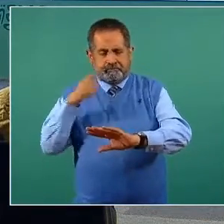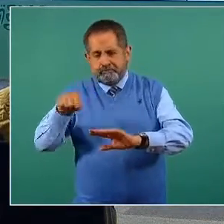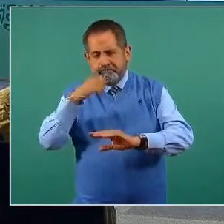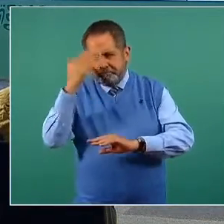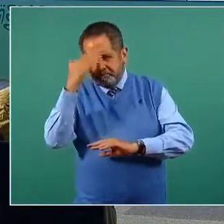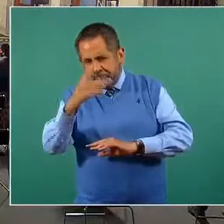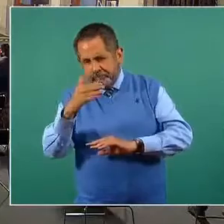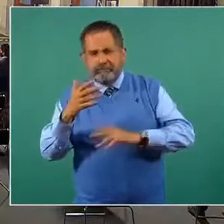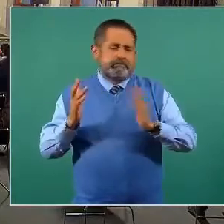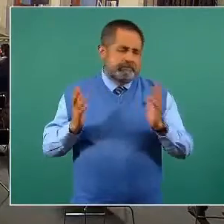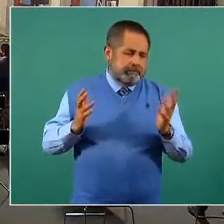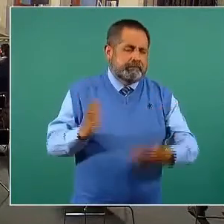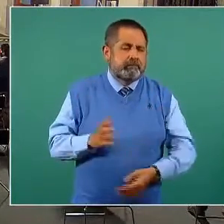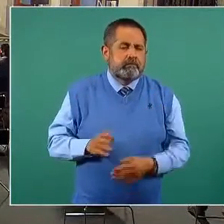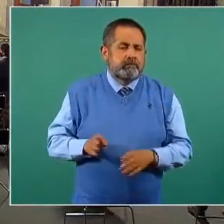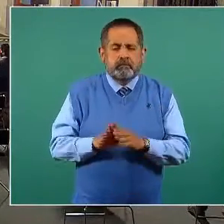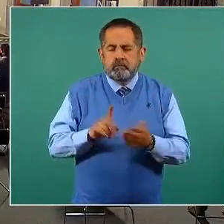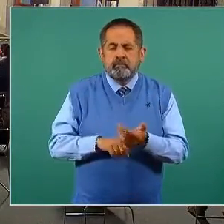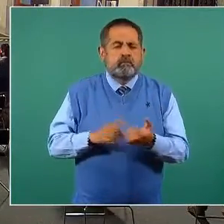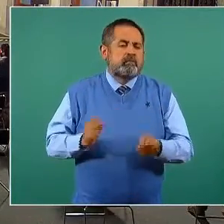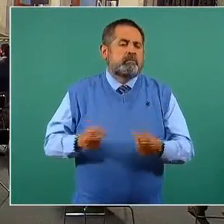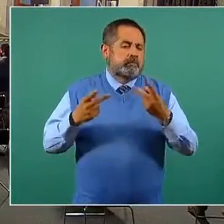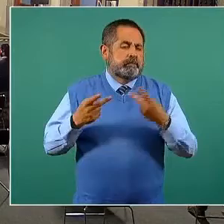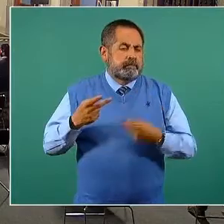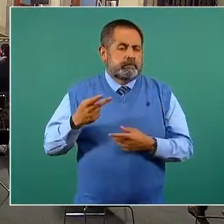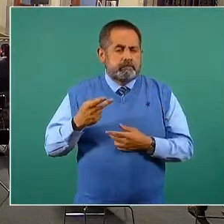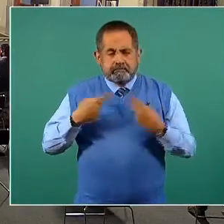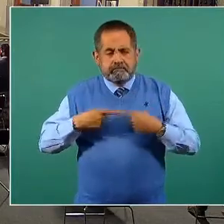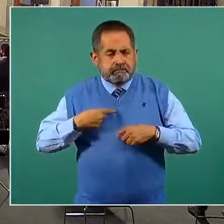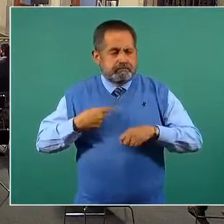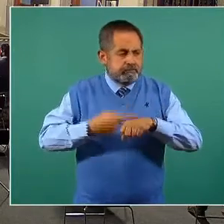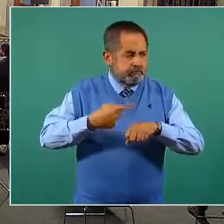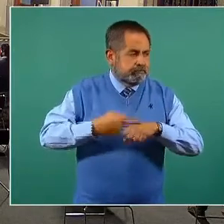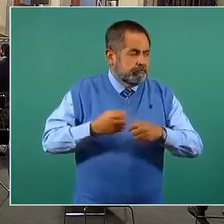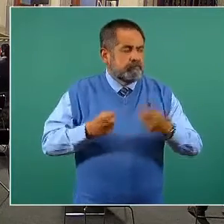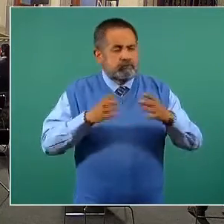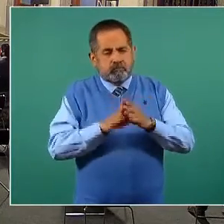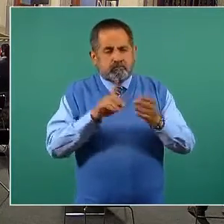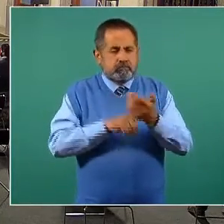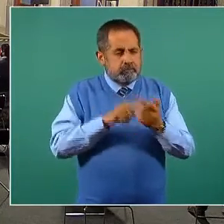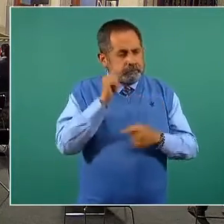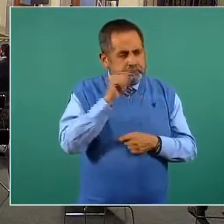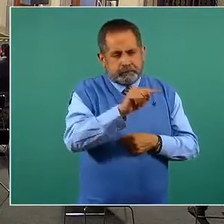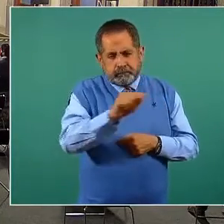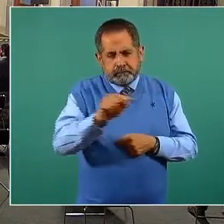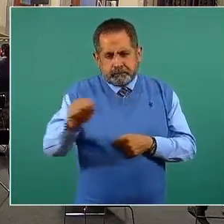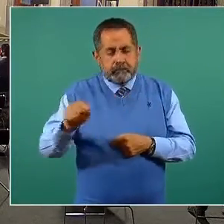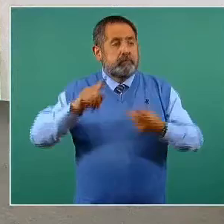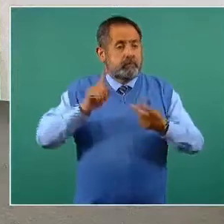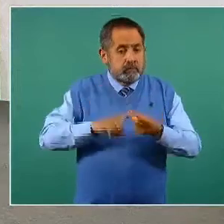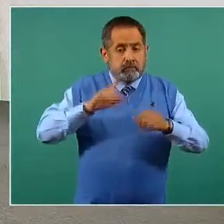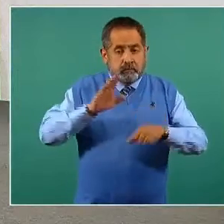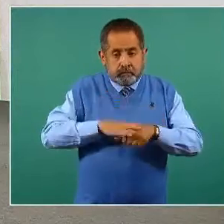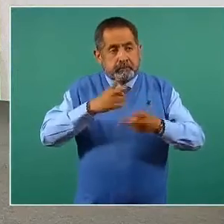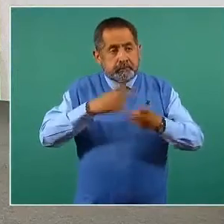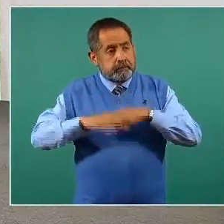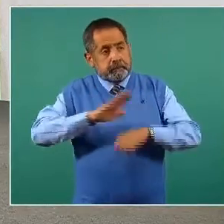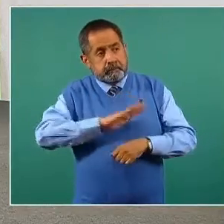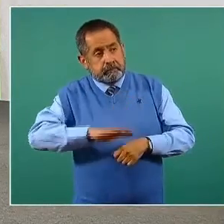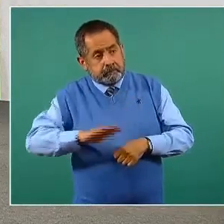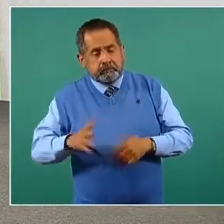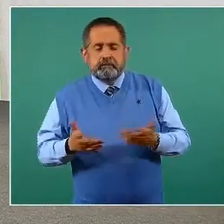para que ustedes puedan identificar también de esa manera rápidamente cuáles son los elementos que se están integrando y dónde se están llevando a cabo